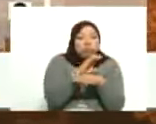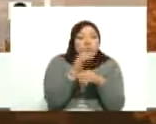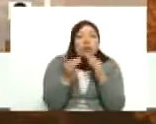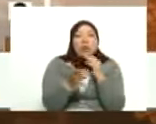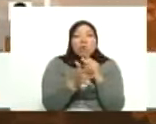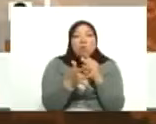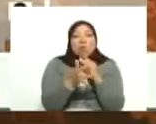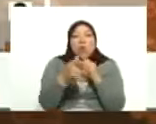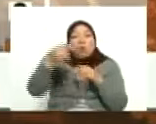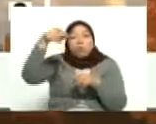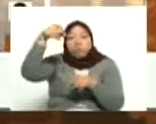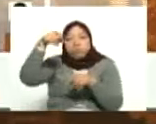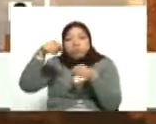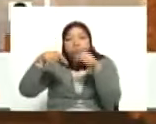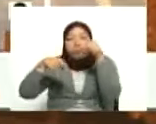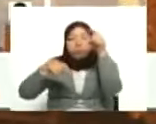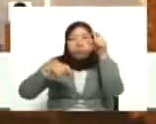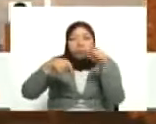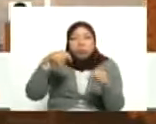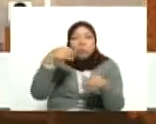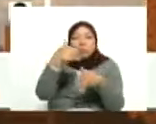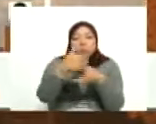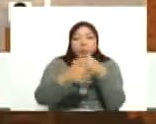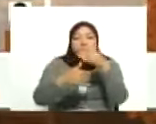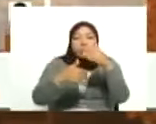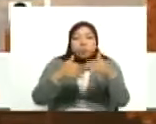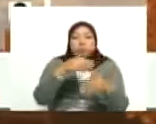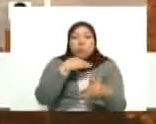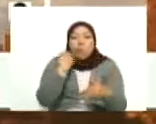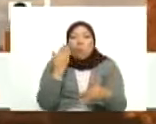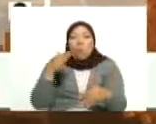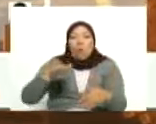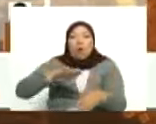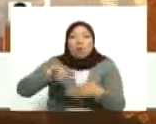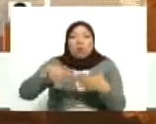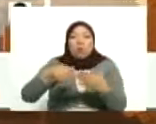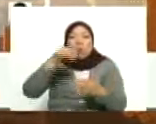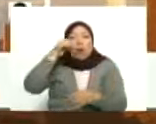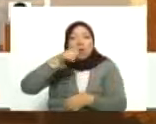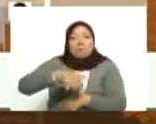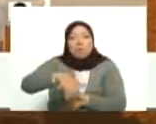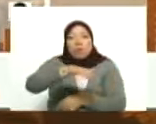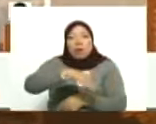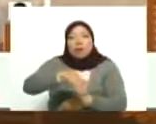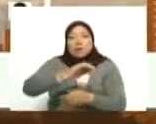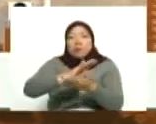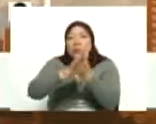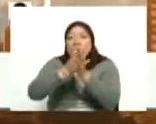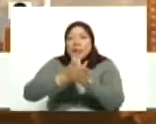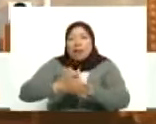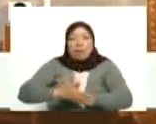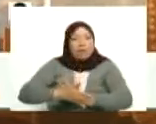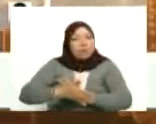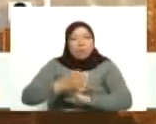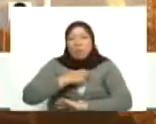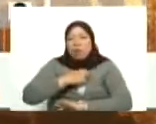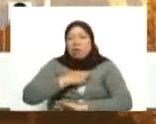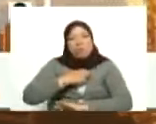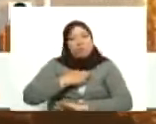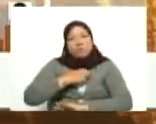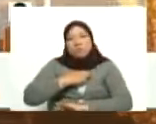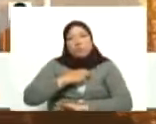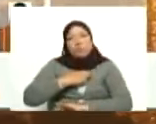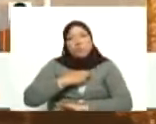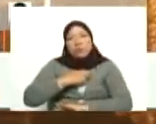de genocidio sistemático. Eso debe parar de inmediato. En segundo lugar, por supuesto, que permita entrar la